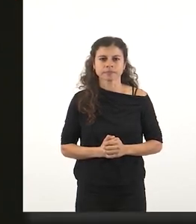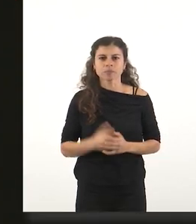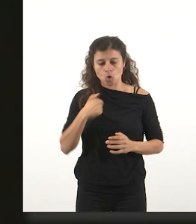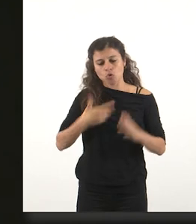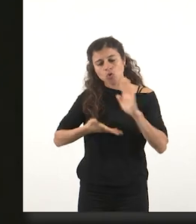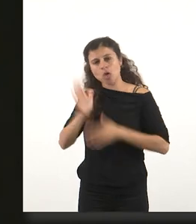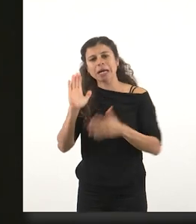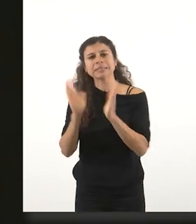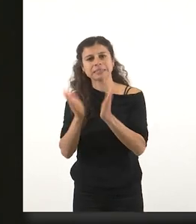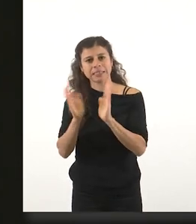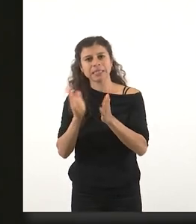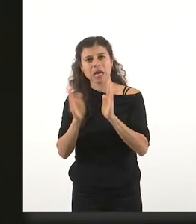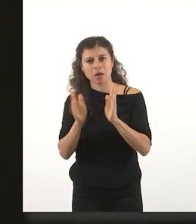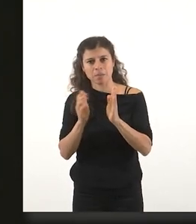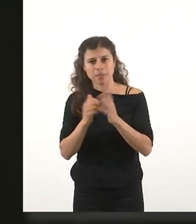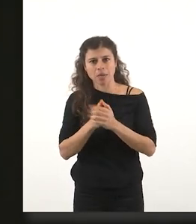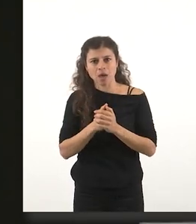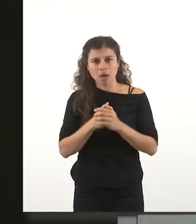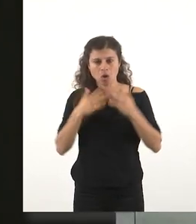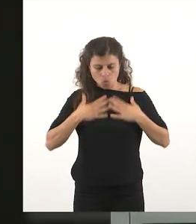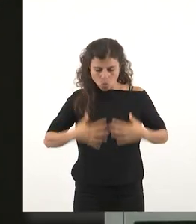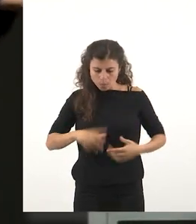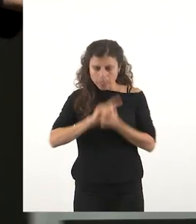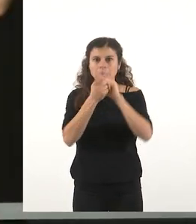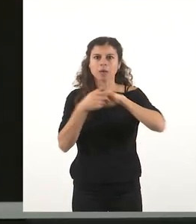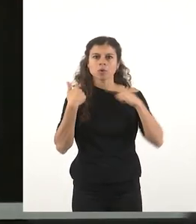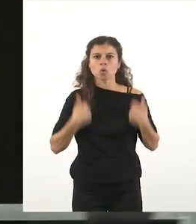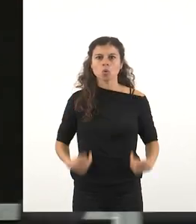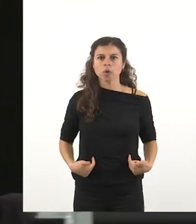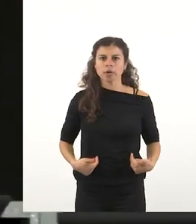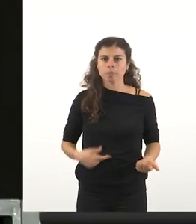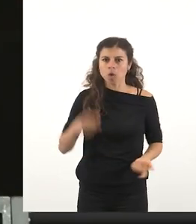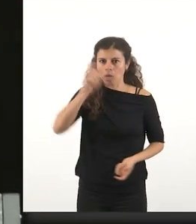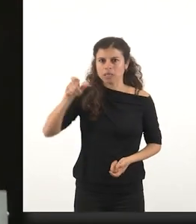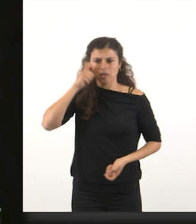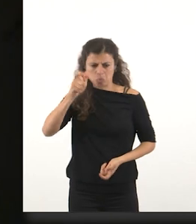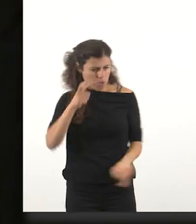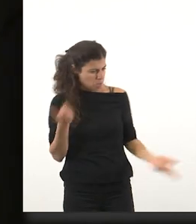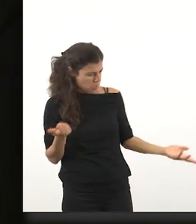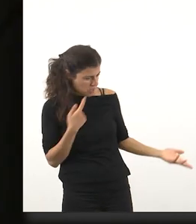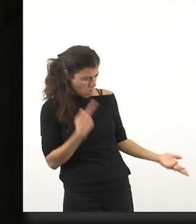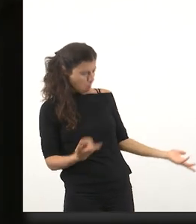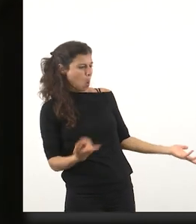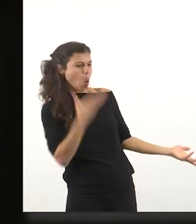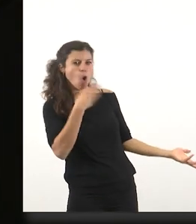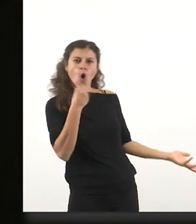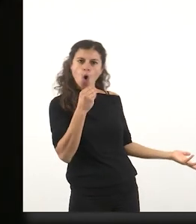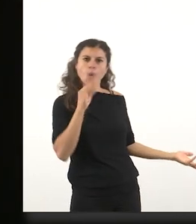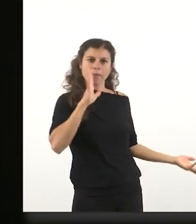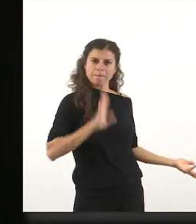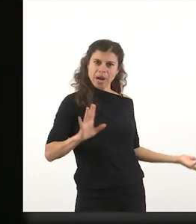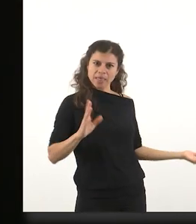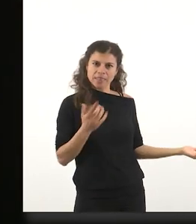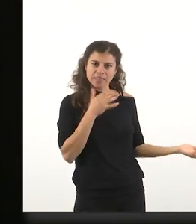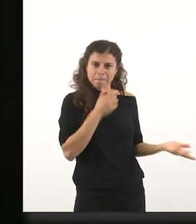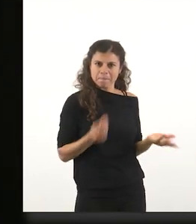Yo me fui a terapia 2 años con uno de cambio de cuerpo que la gente me dice en mi pueblo, Pamela, parece más joven a la que con 15. Digo, es que me he quitado un peso encima